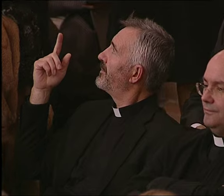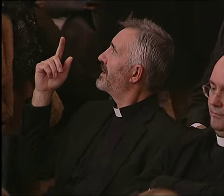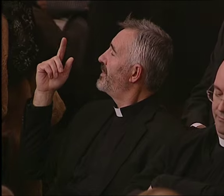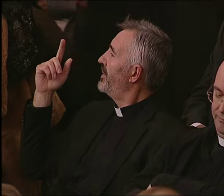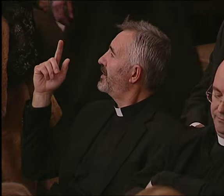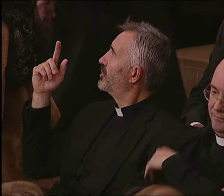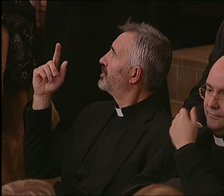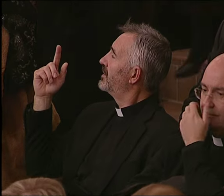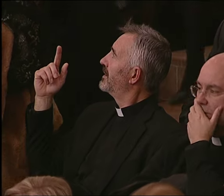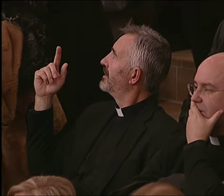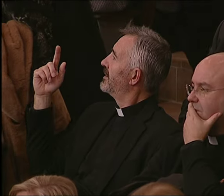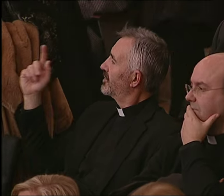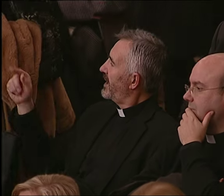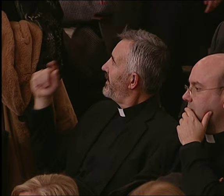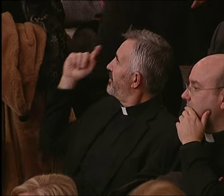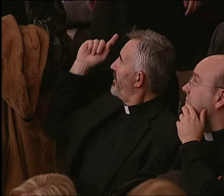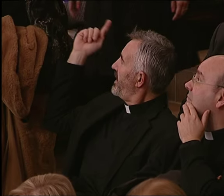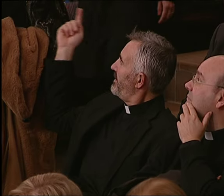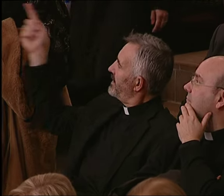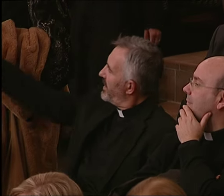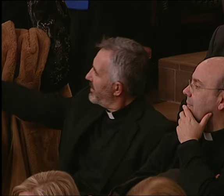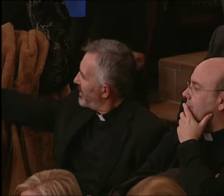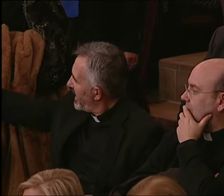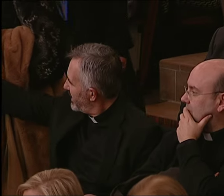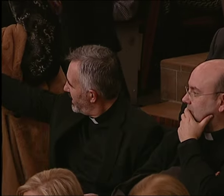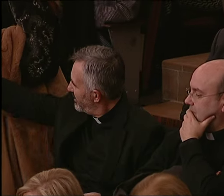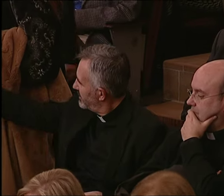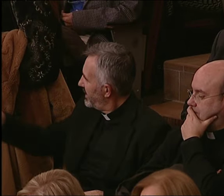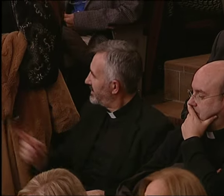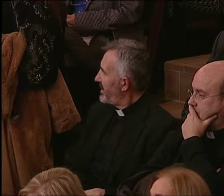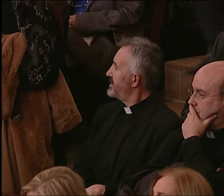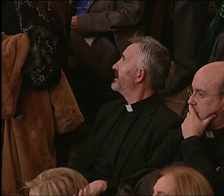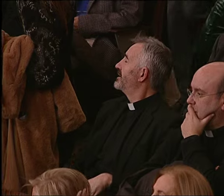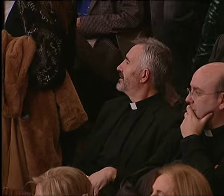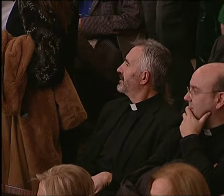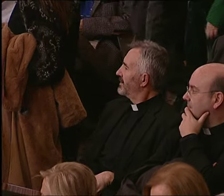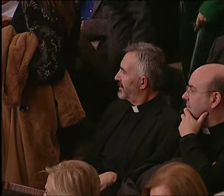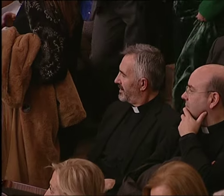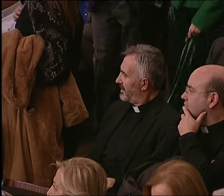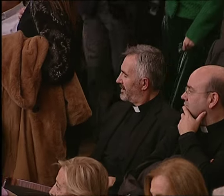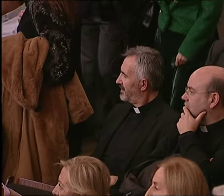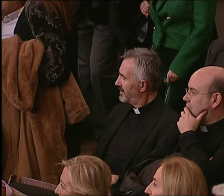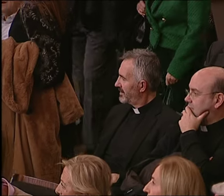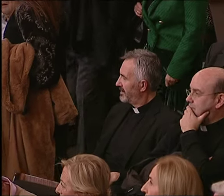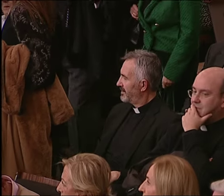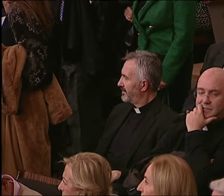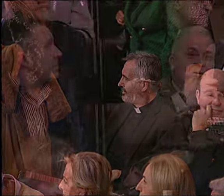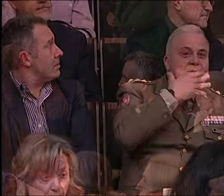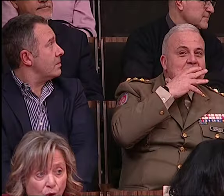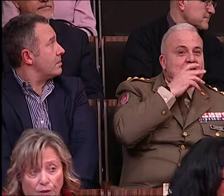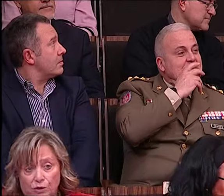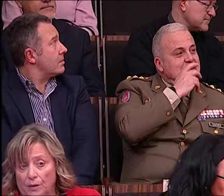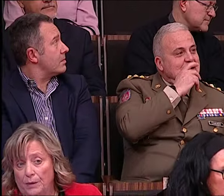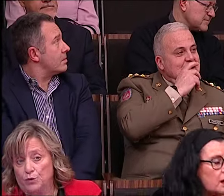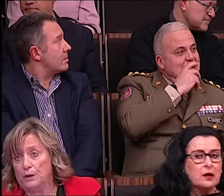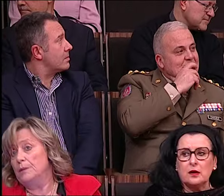momento en el que se espera la entrega de la distinción Amador Enseñat y Barea, como saben, del